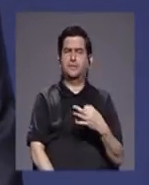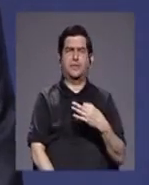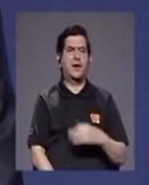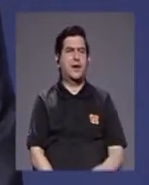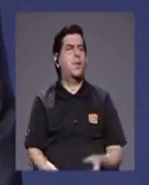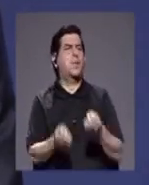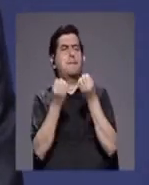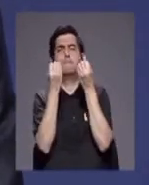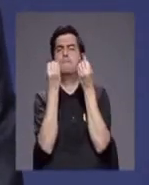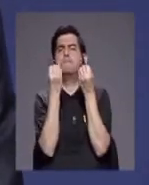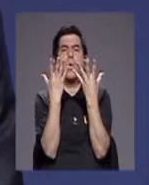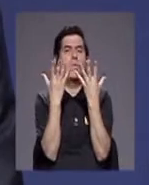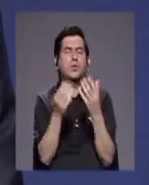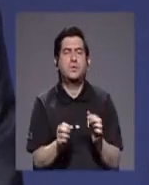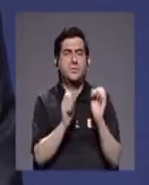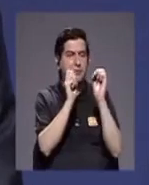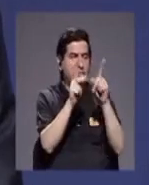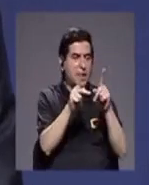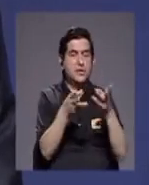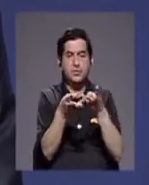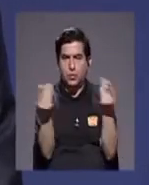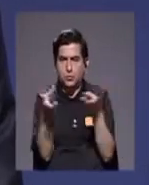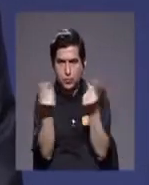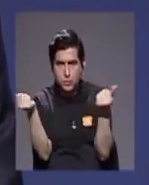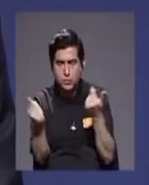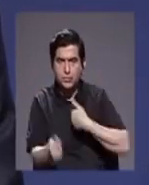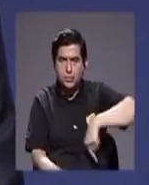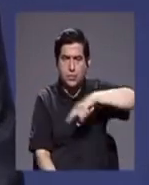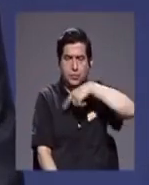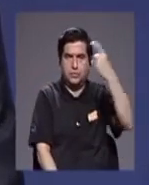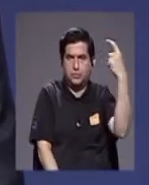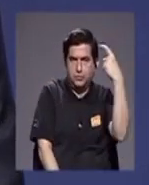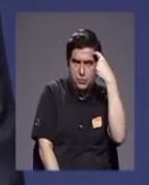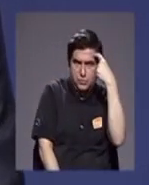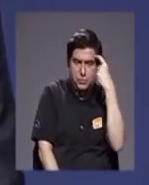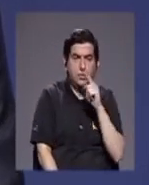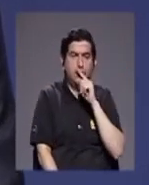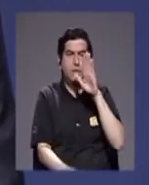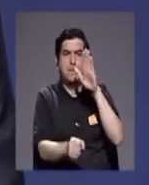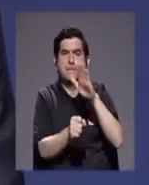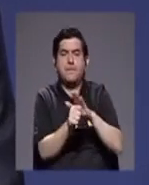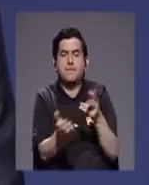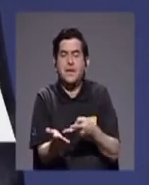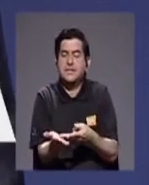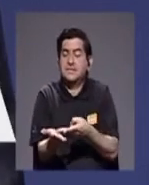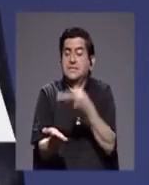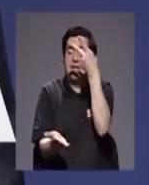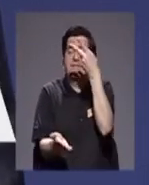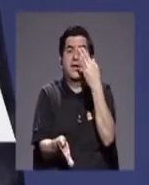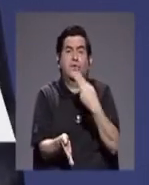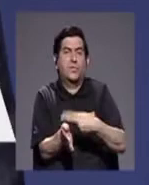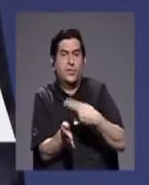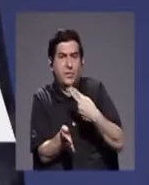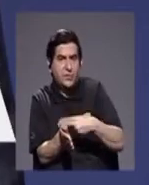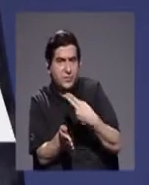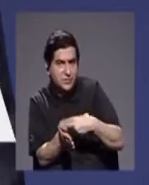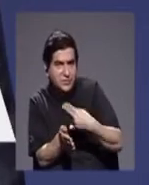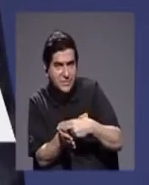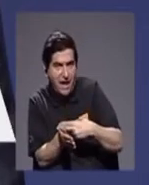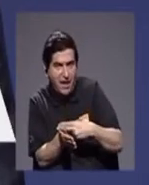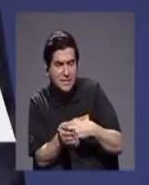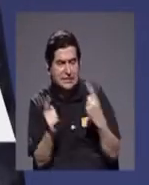muchas oportunidades, muchas soluciones. Si nosotros pensamos en la promesa de valor que hace un hospital,